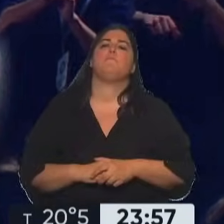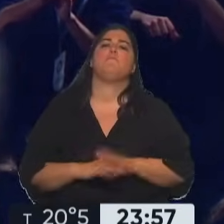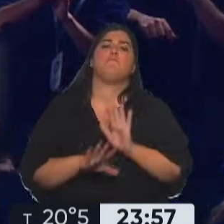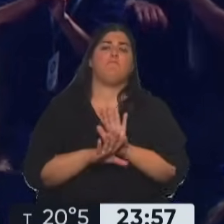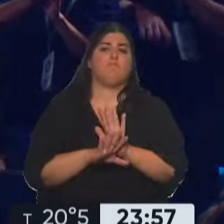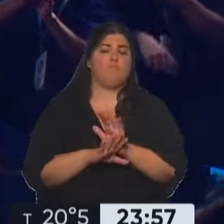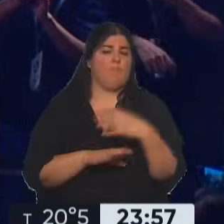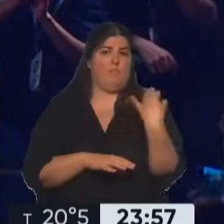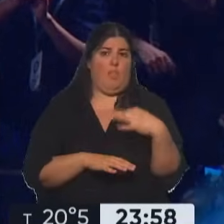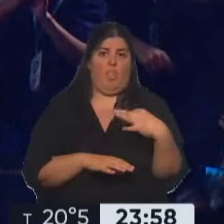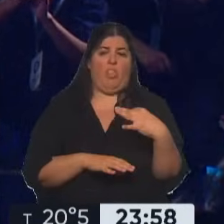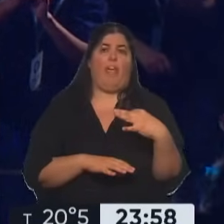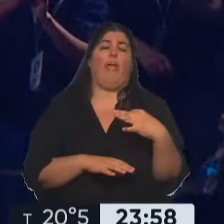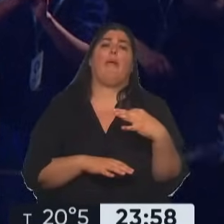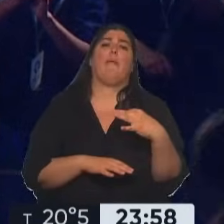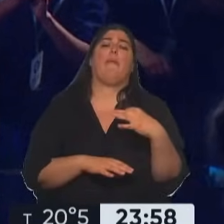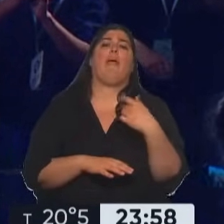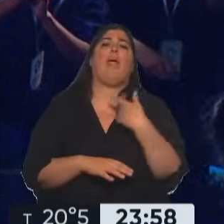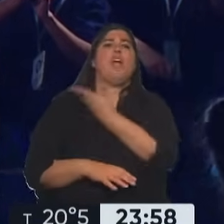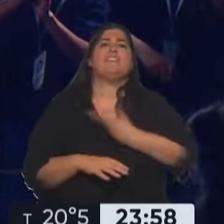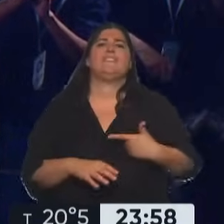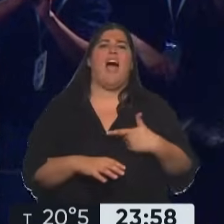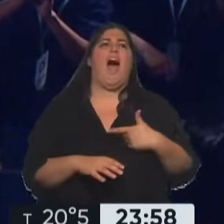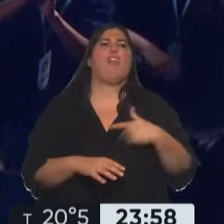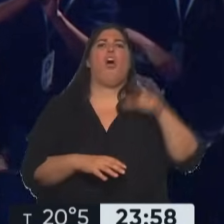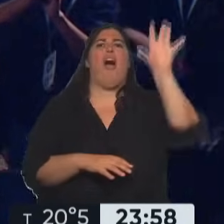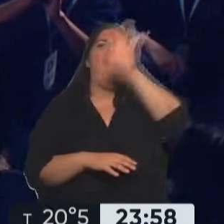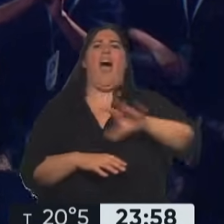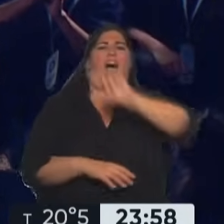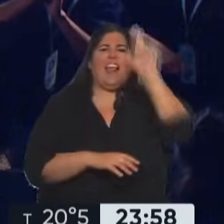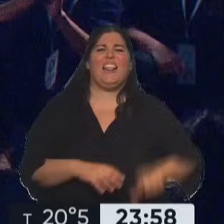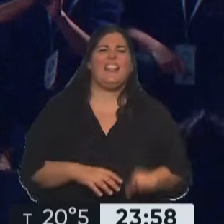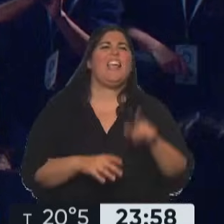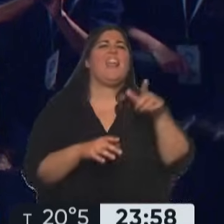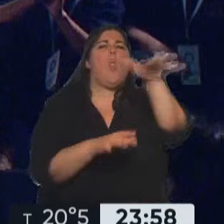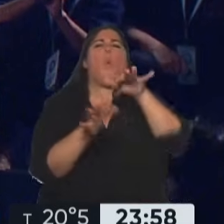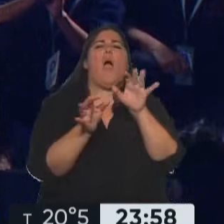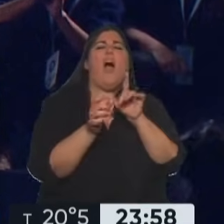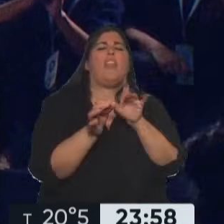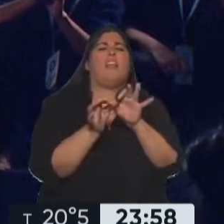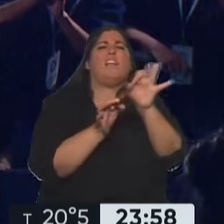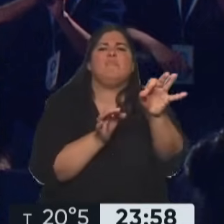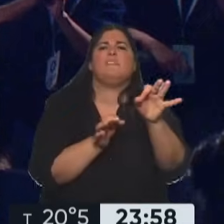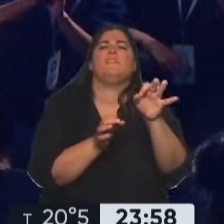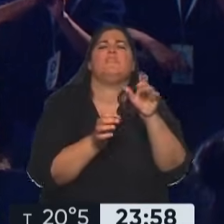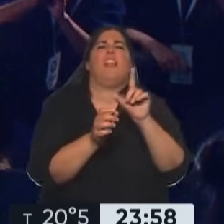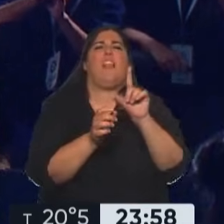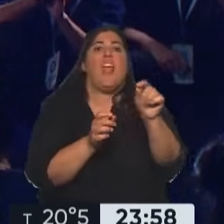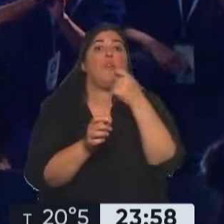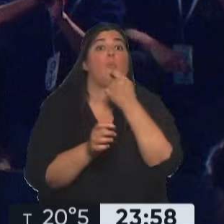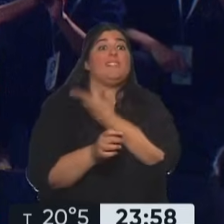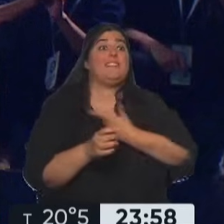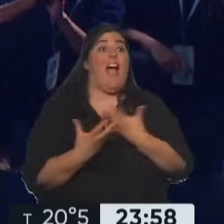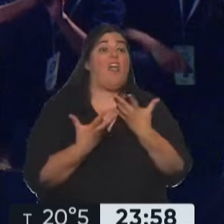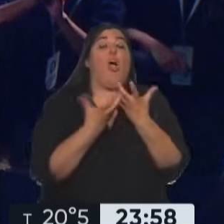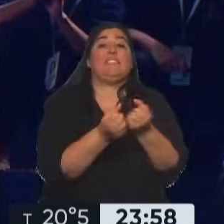haciéndose presente en los rincones de la Argentina, donde muchas veces, si el Estado no